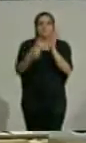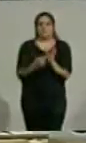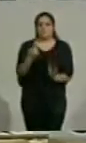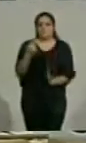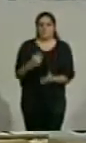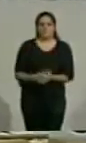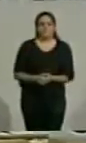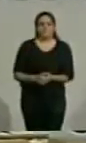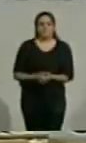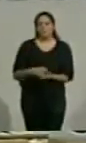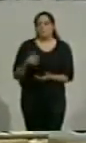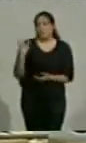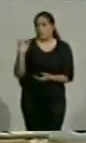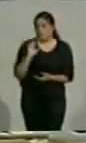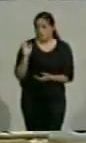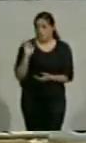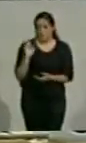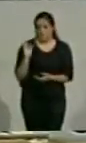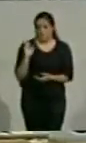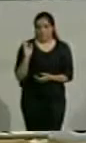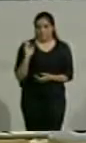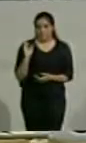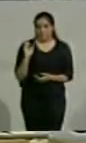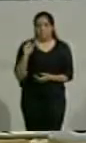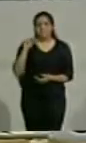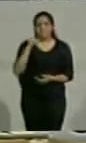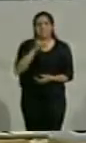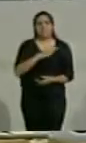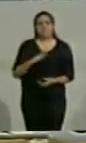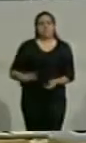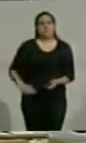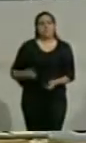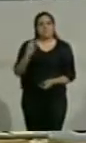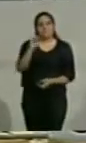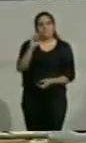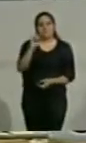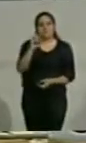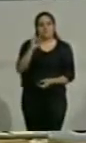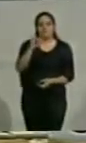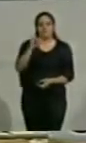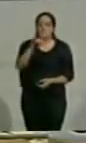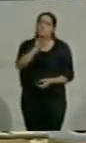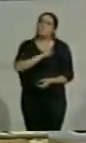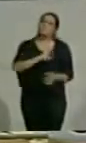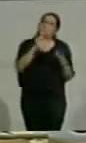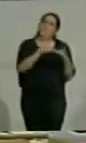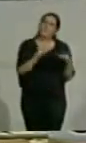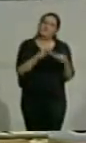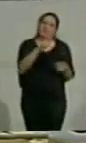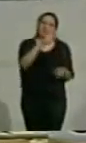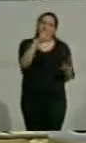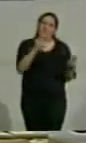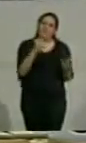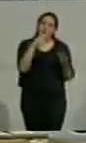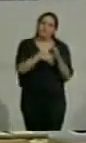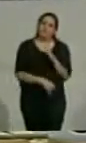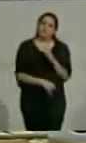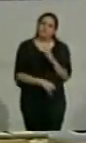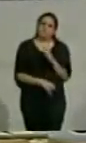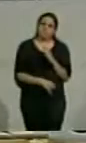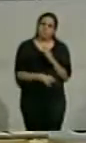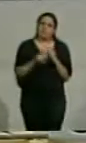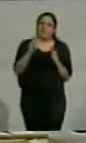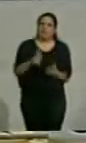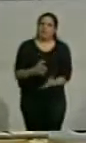Y ojalá la candidata Sonia nos pudiera explicar este tema del